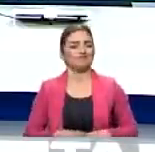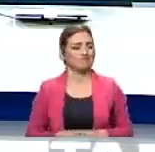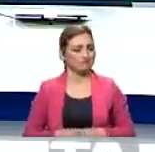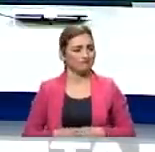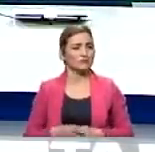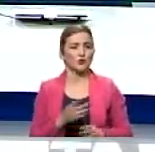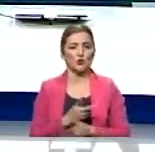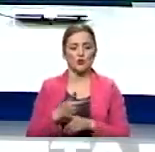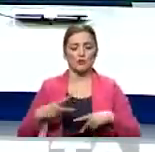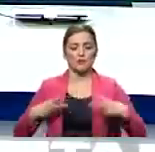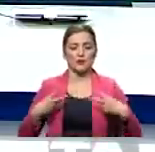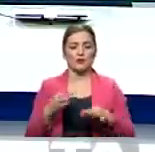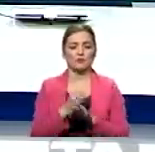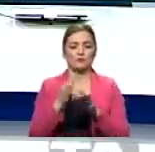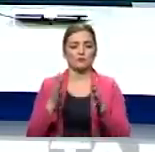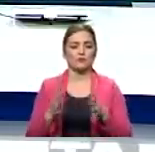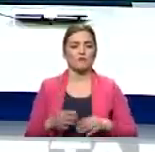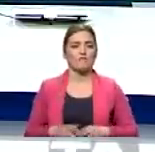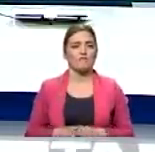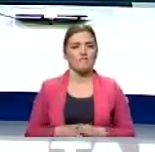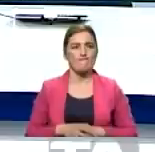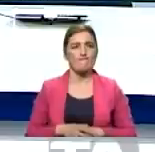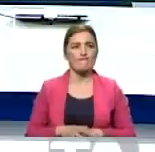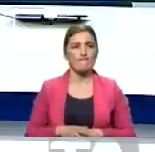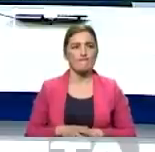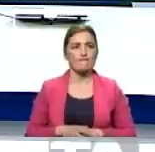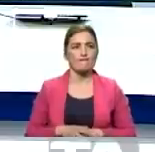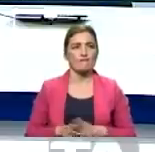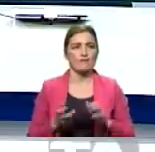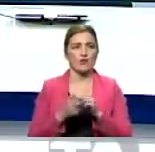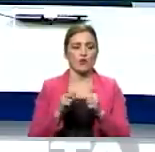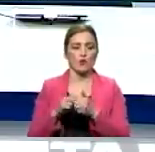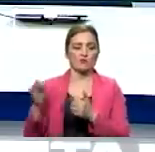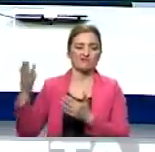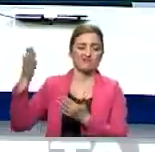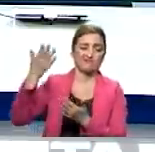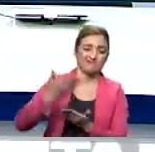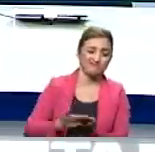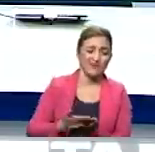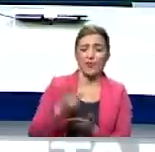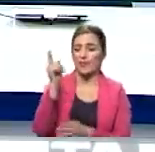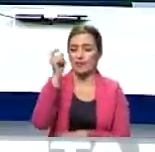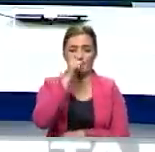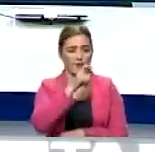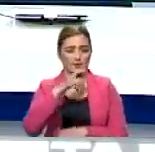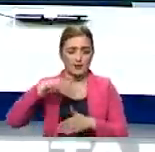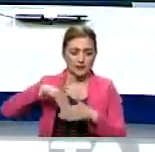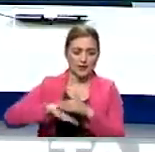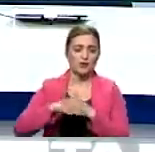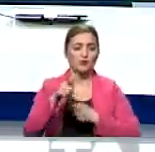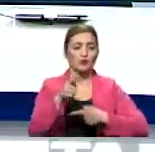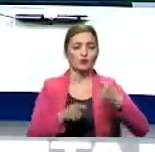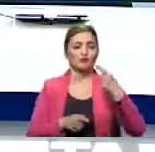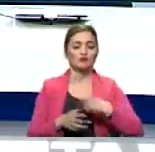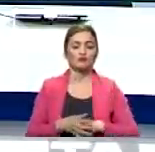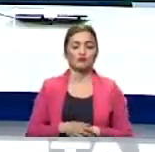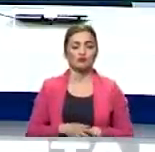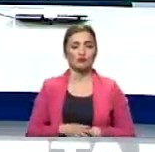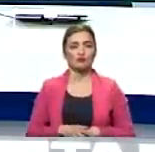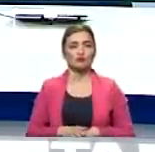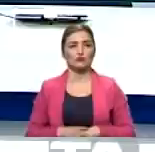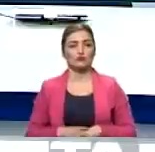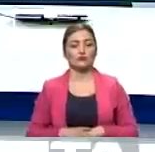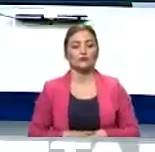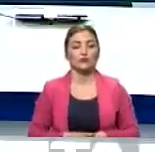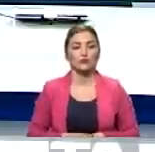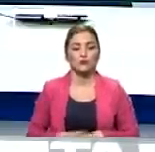precautelar la vida de los funcionarios que allí laboran. Así es, y por las dificultades que tienen para acceder hasta este edificio. Les contamos también que la